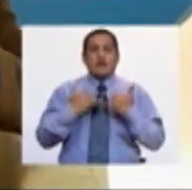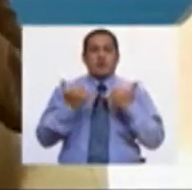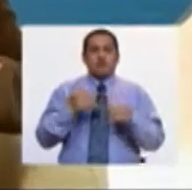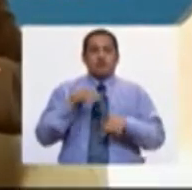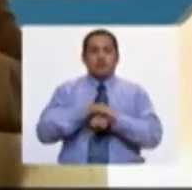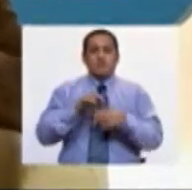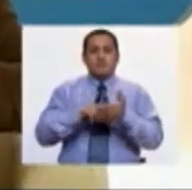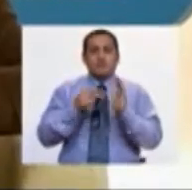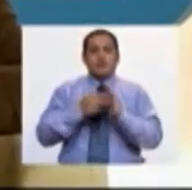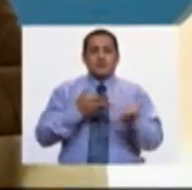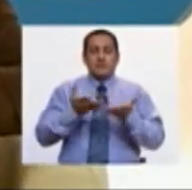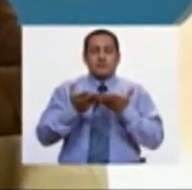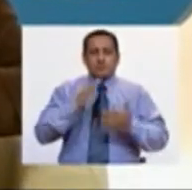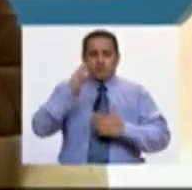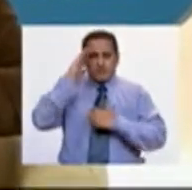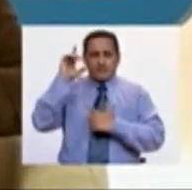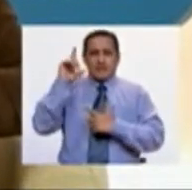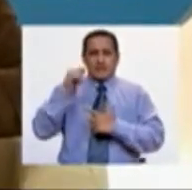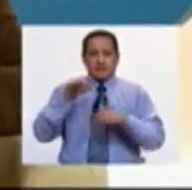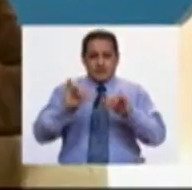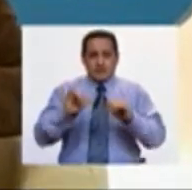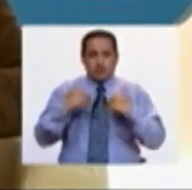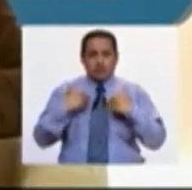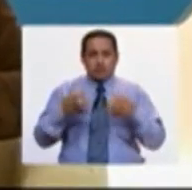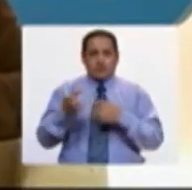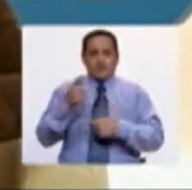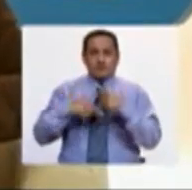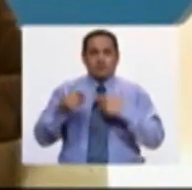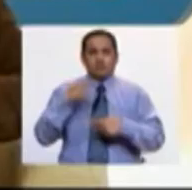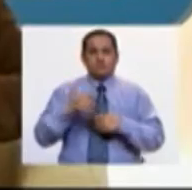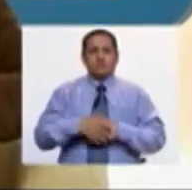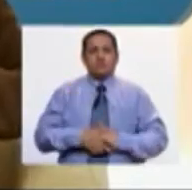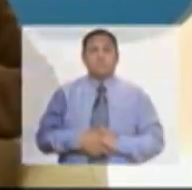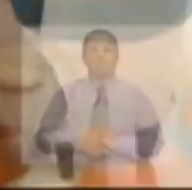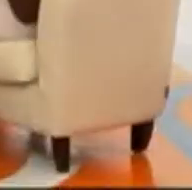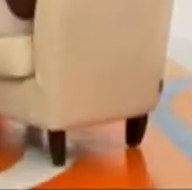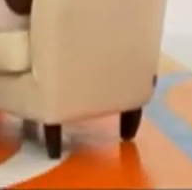Constitucional respecto del servicio militar obligatorio. Quédese con nosotros, pausa y volvemos.